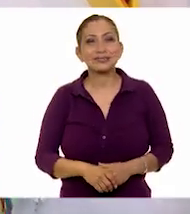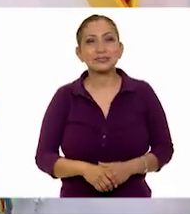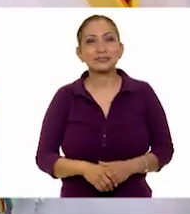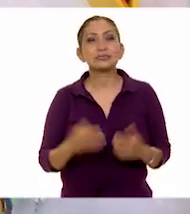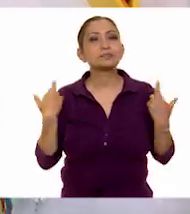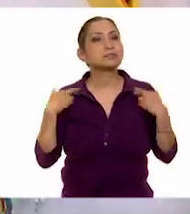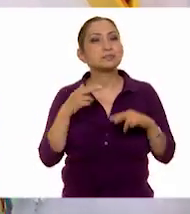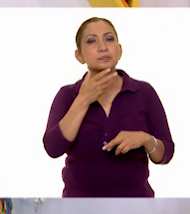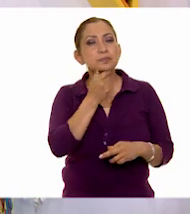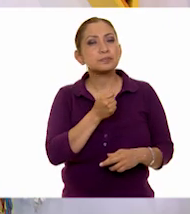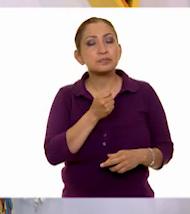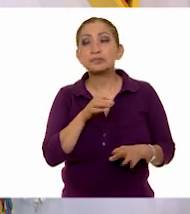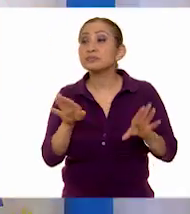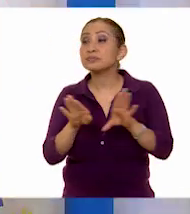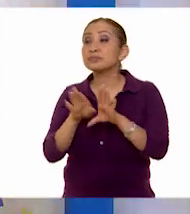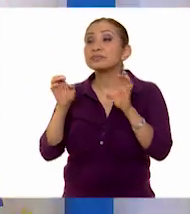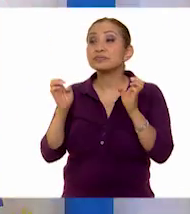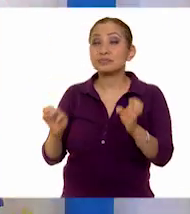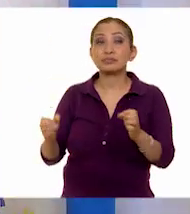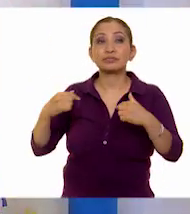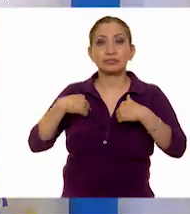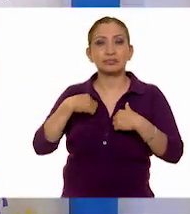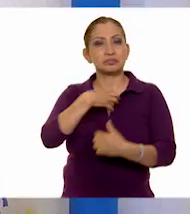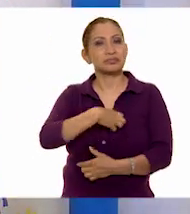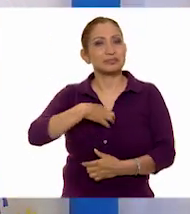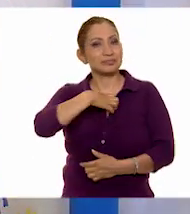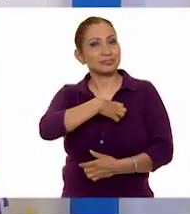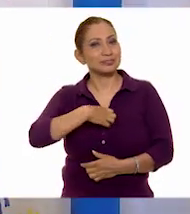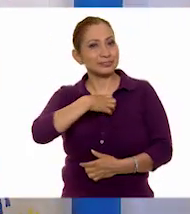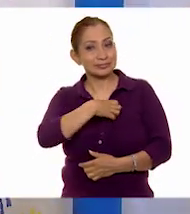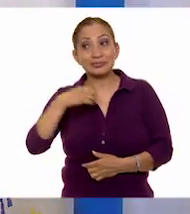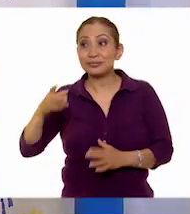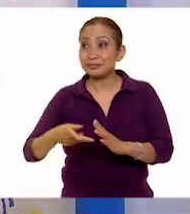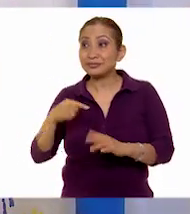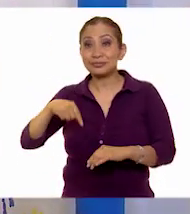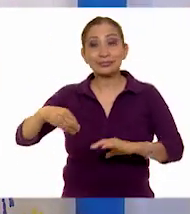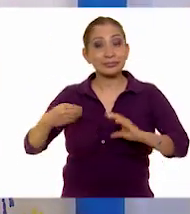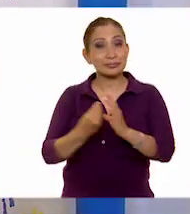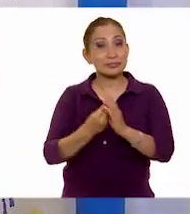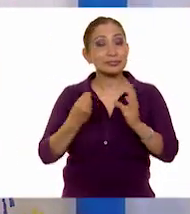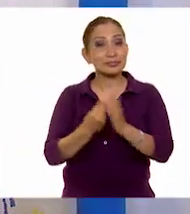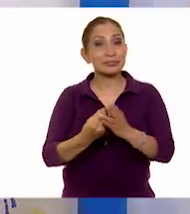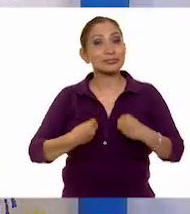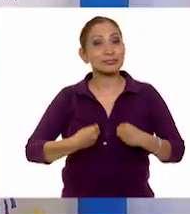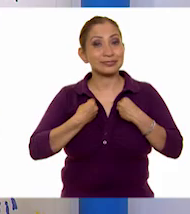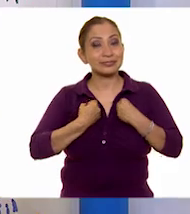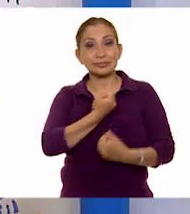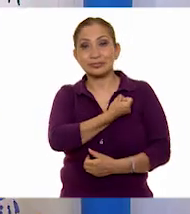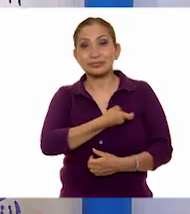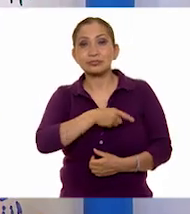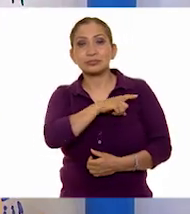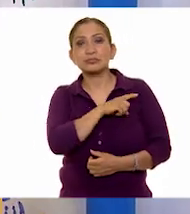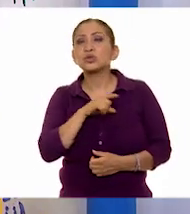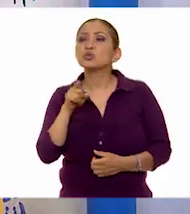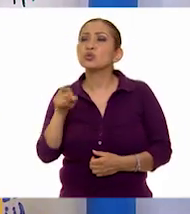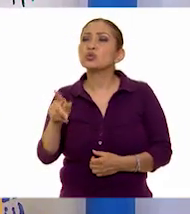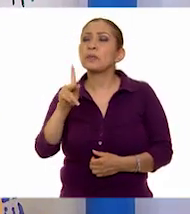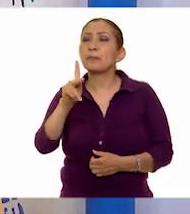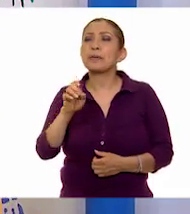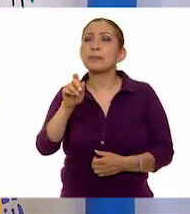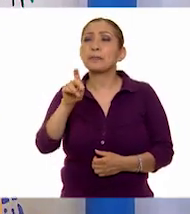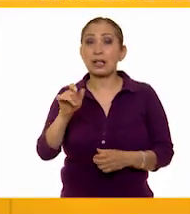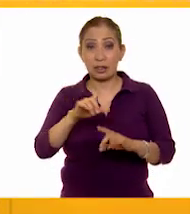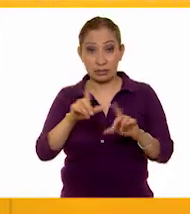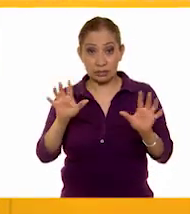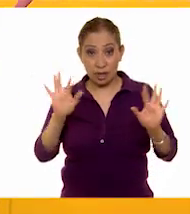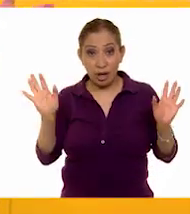maestro Jorge? ¿Cómo están? Yo muy contento de estar en otra clase de Vida Saludable. ¿Tú cómo estás, Pepe? ¿Ya